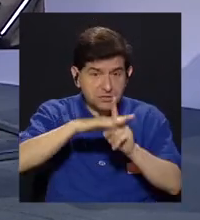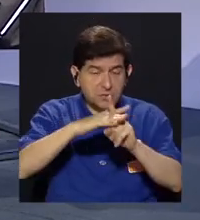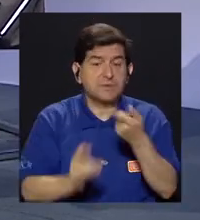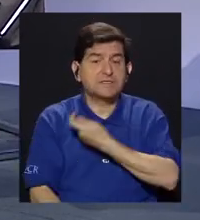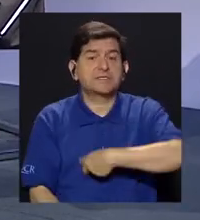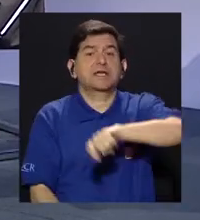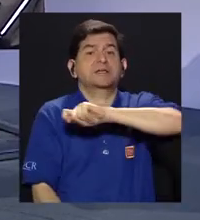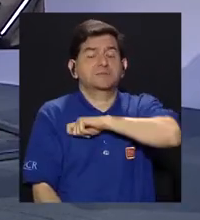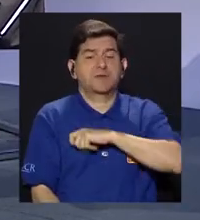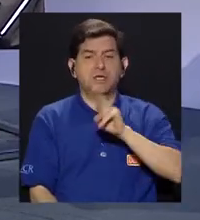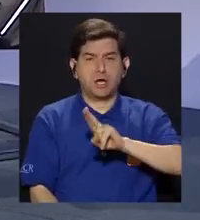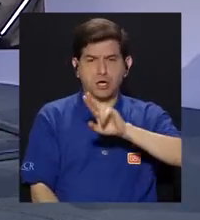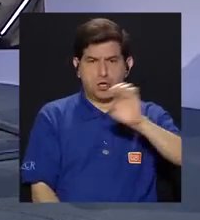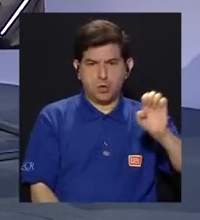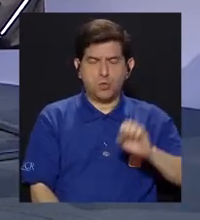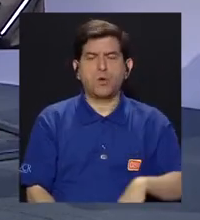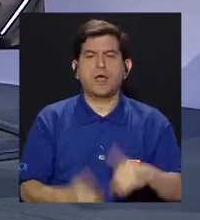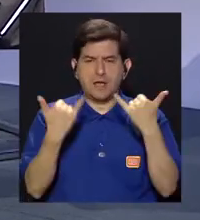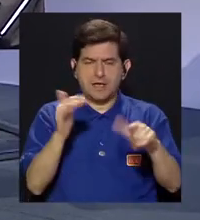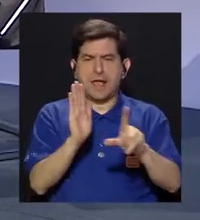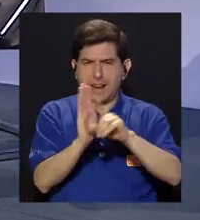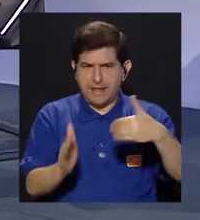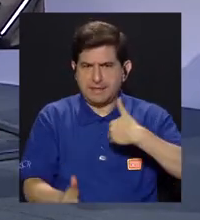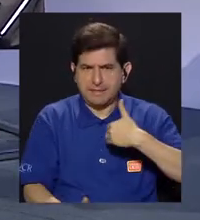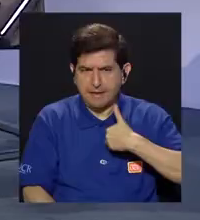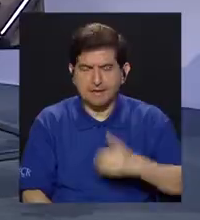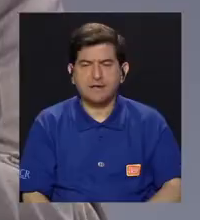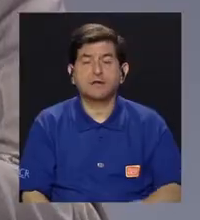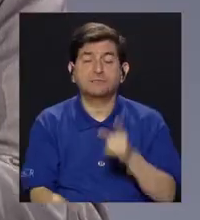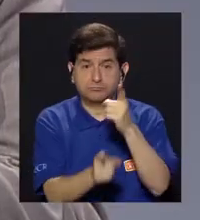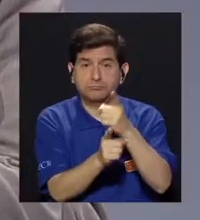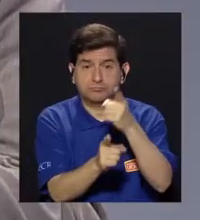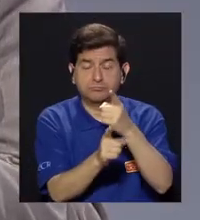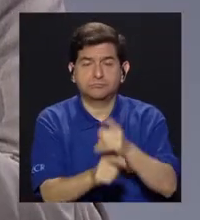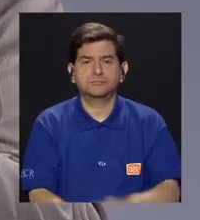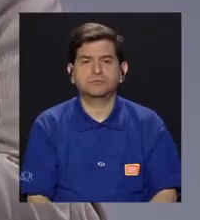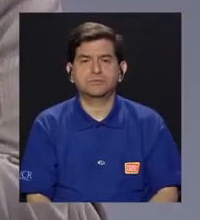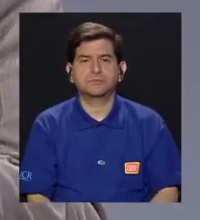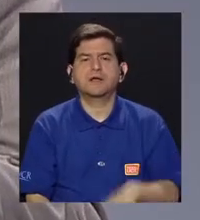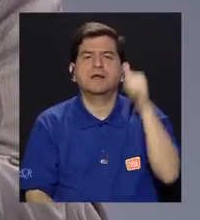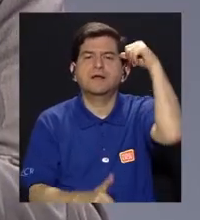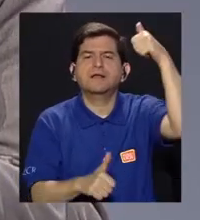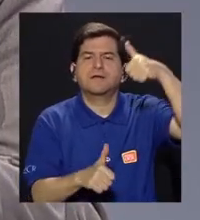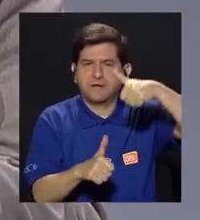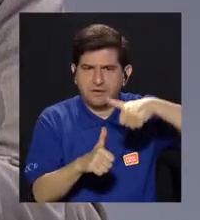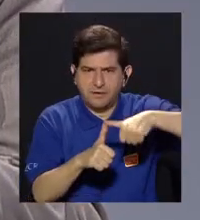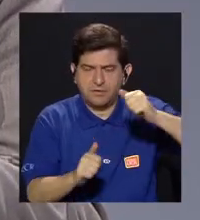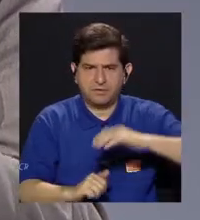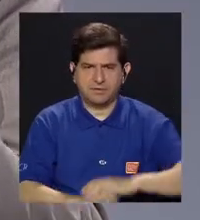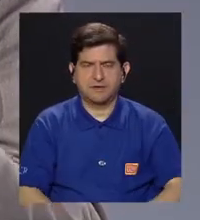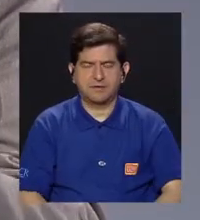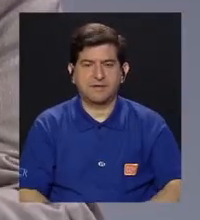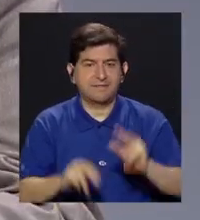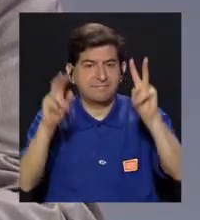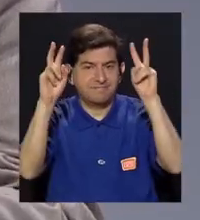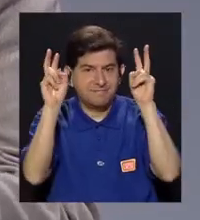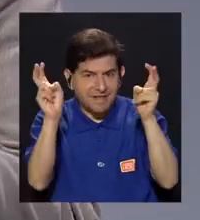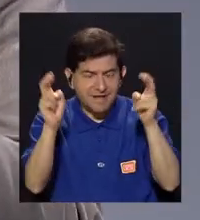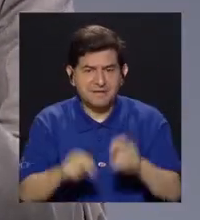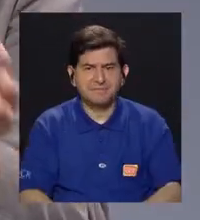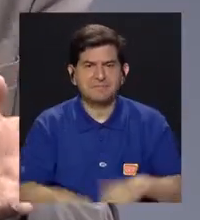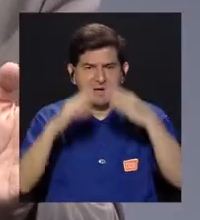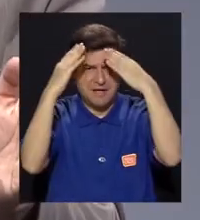se da en españa y la unión europea- liz lado en torno a vez entiendo exacto tenemos que tomar en cuenta que el tema